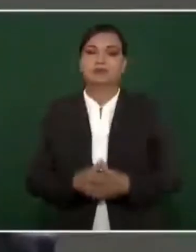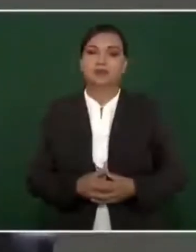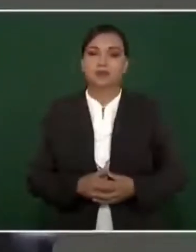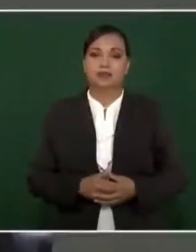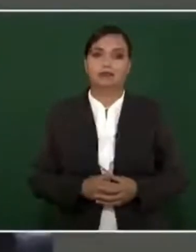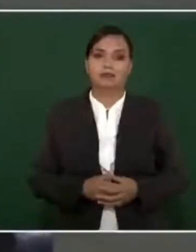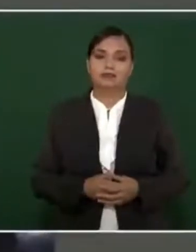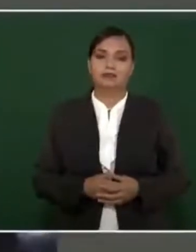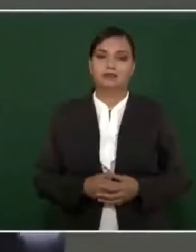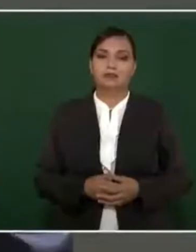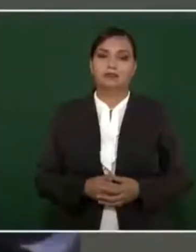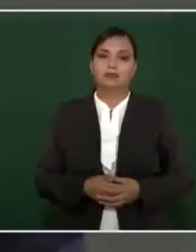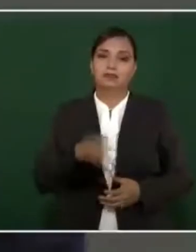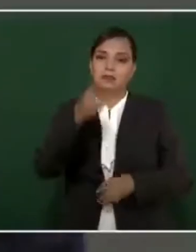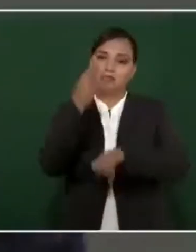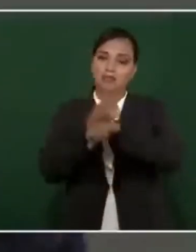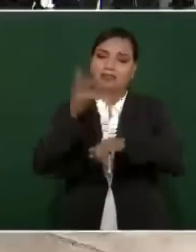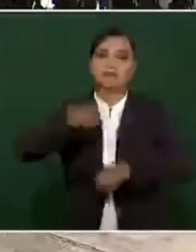las gasolinas.